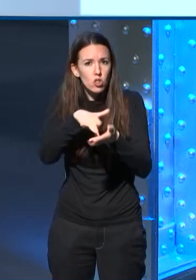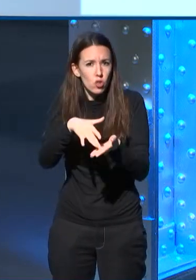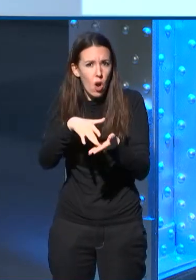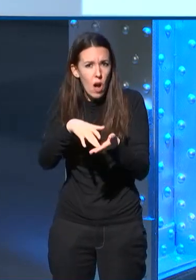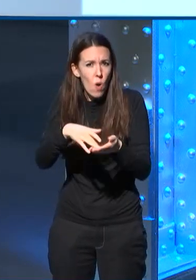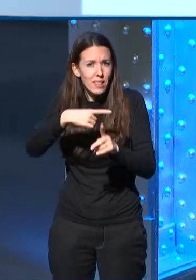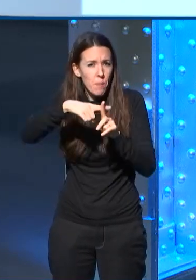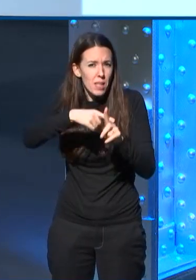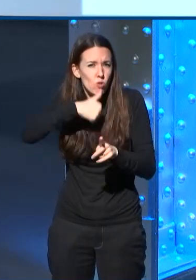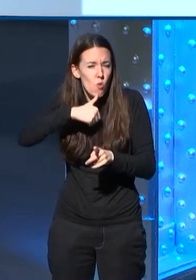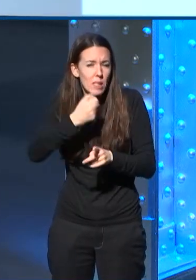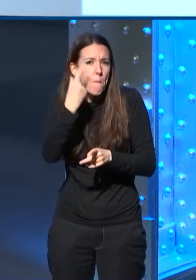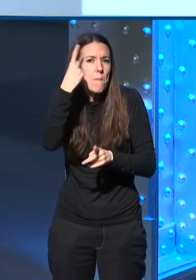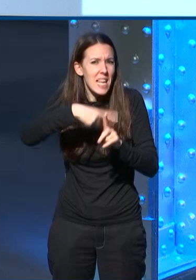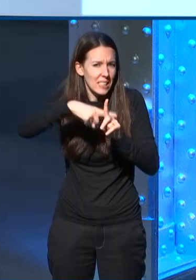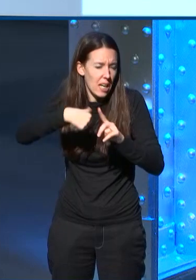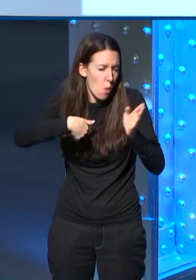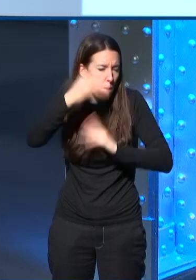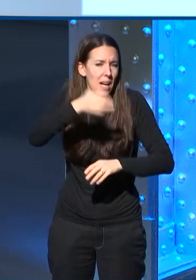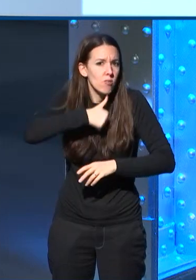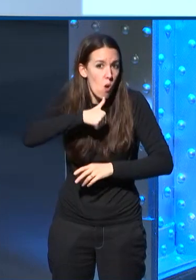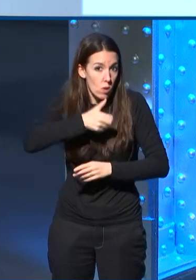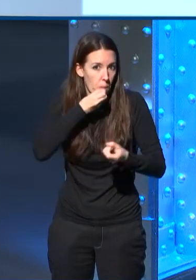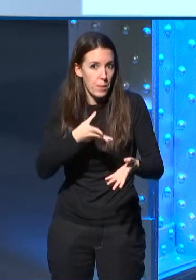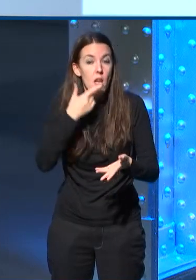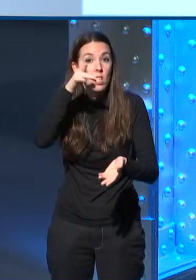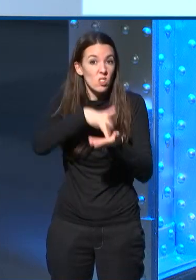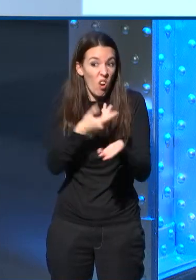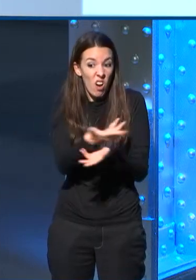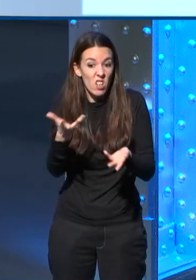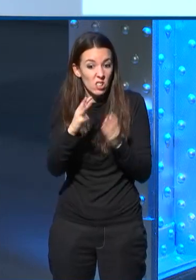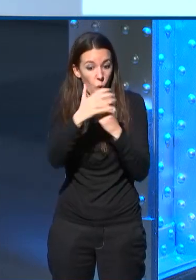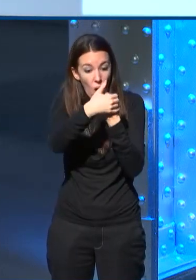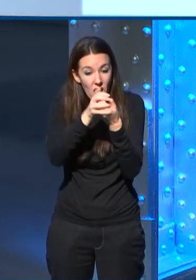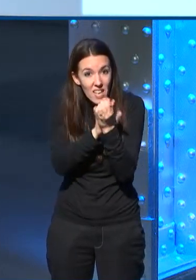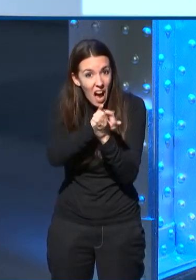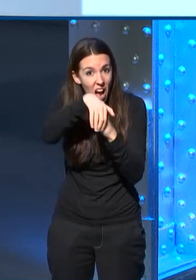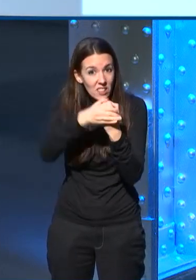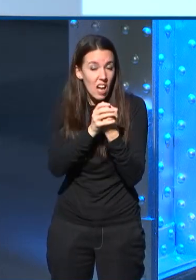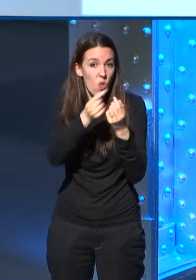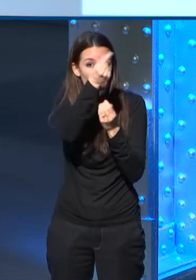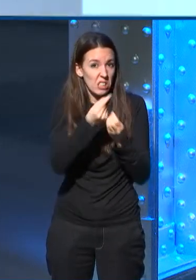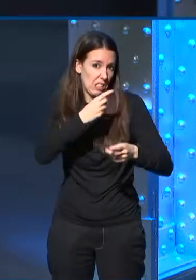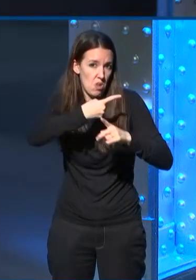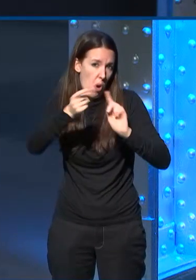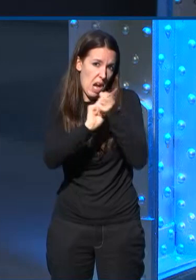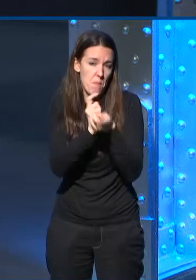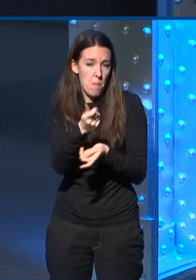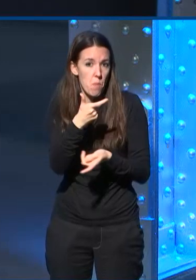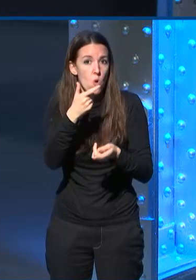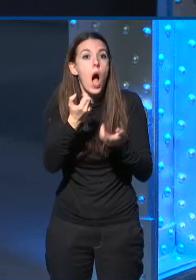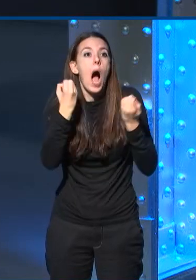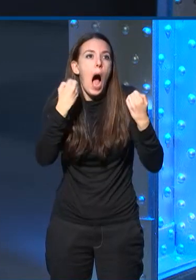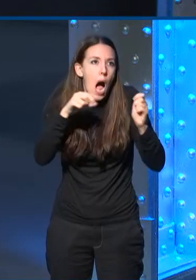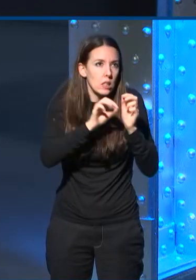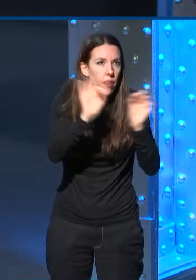de grados. Por lo demás, el diseño de este cascarón poco ha cambiado o nada ha cambiado, salvo las dimensiones en función de la misión que se lanza y de su